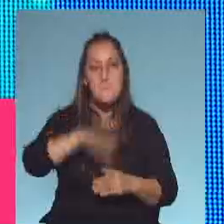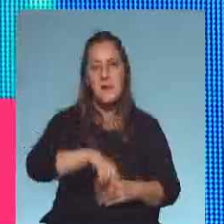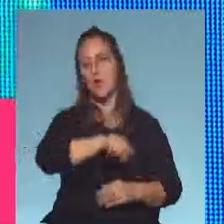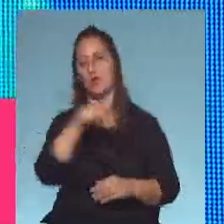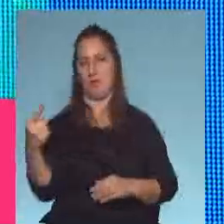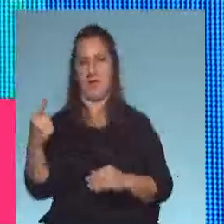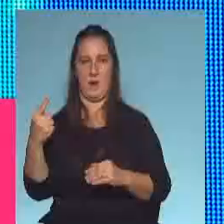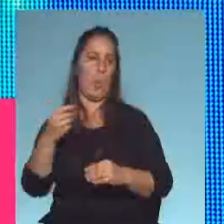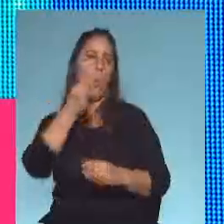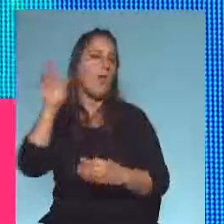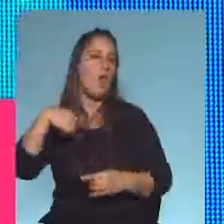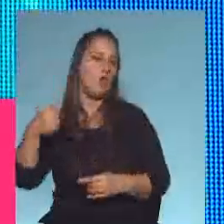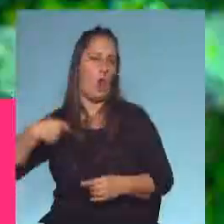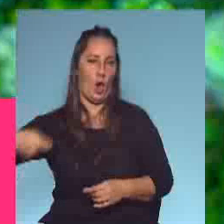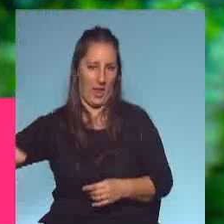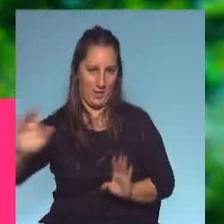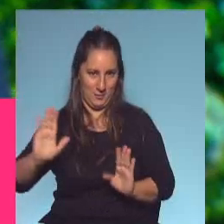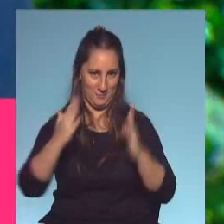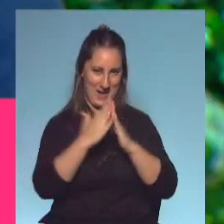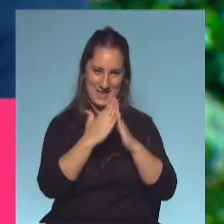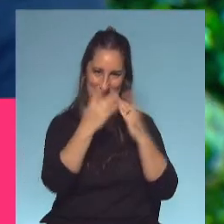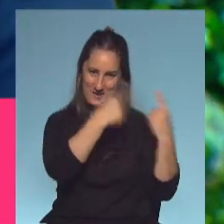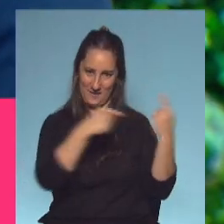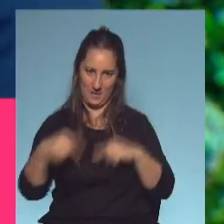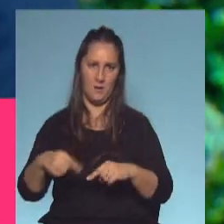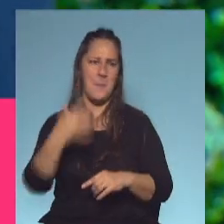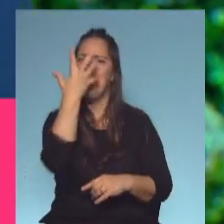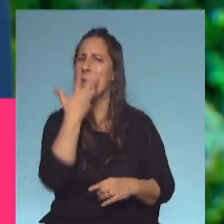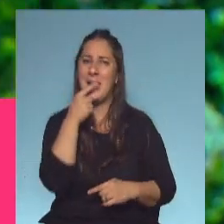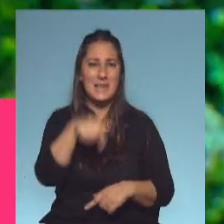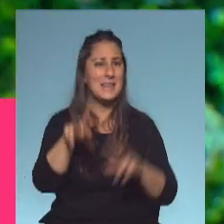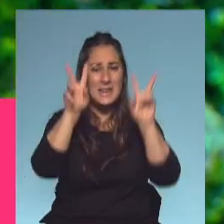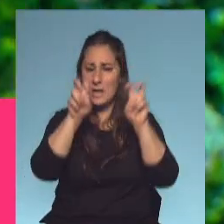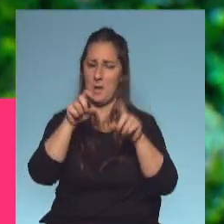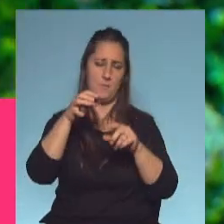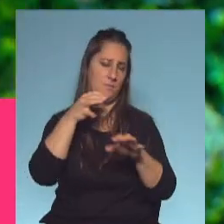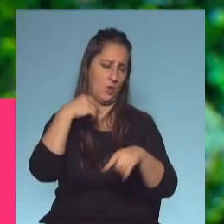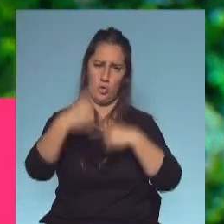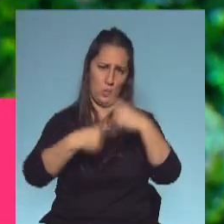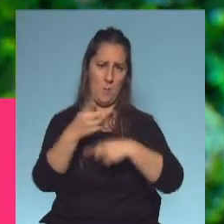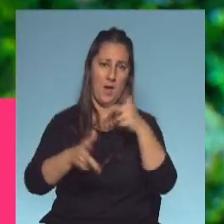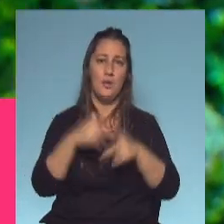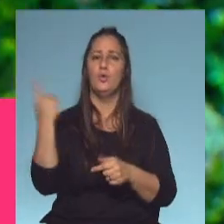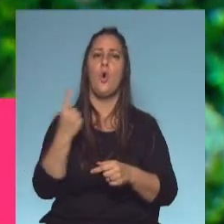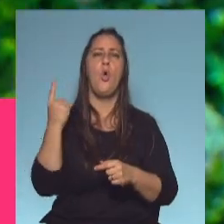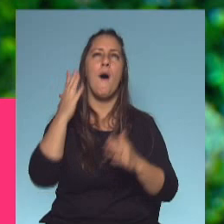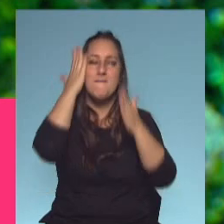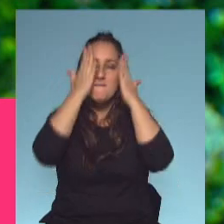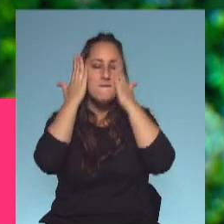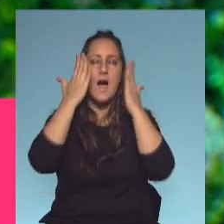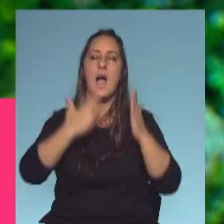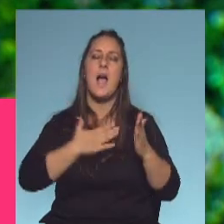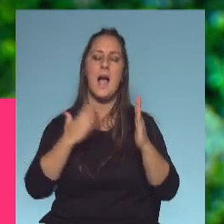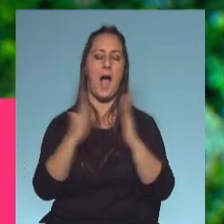que la de cualquier otro crédito. Ok, Mariano, me encanta. Vamos a seguir hablando de este tema porque todos tienen el sueño y todos tenemos el sueño de tener la casa propia. Tal y esto cual es